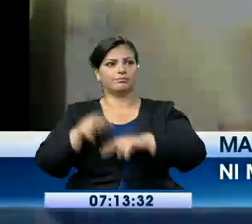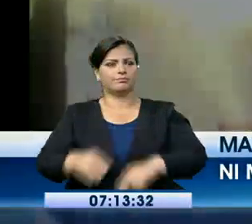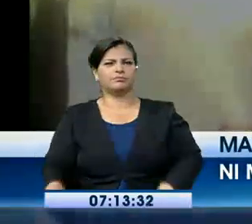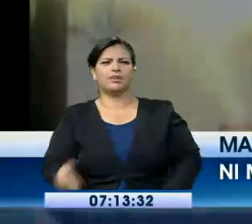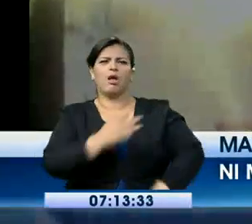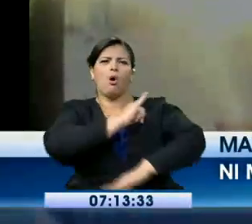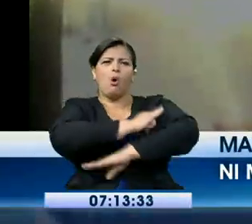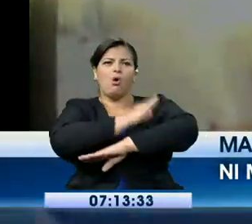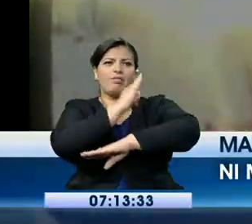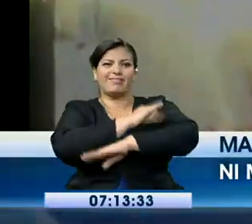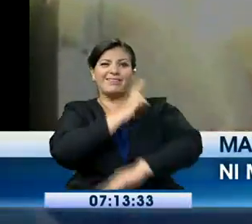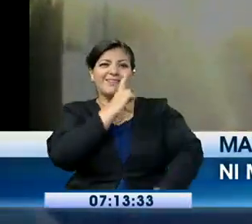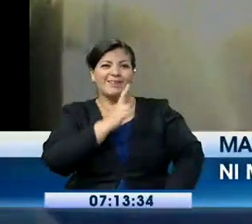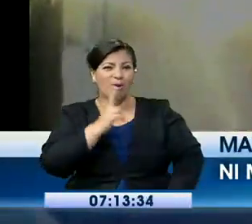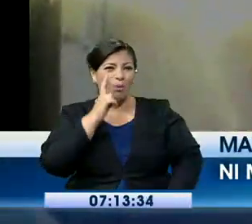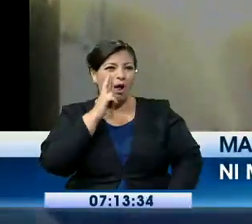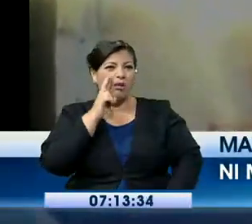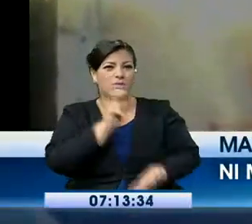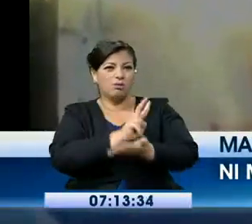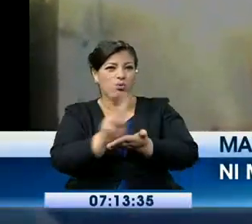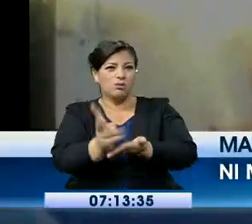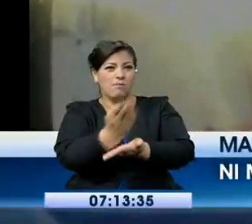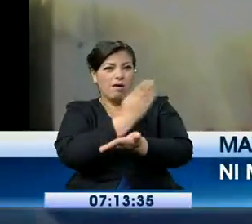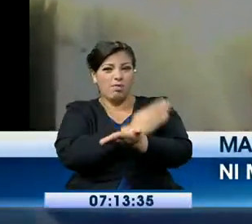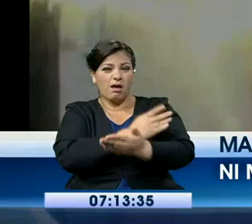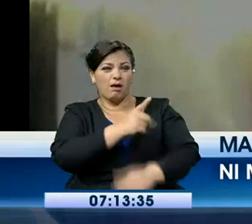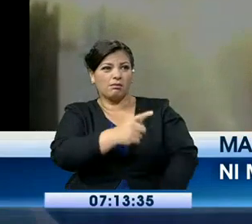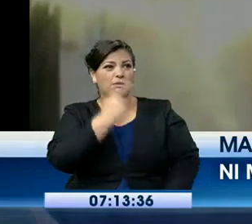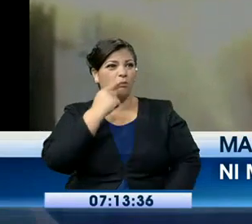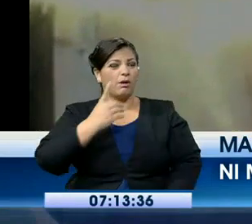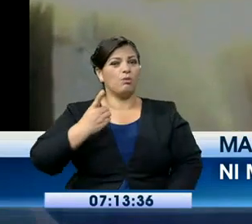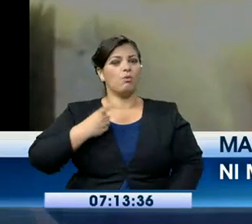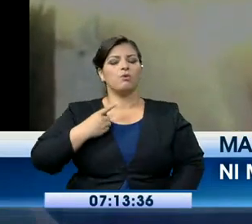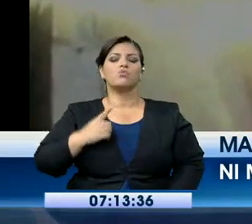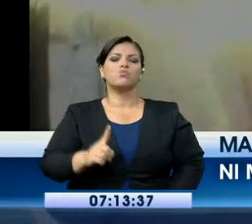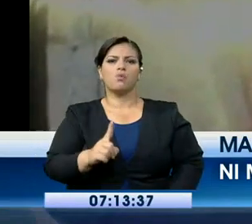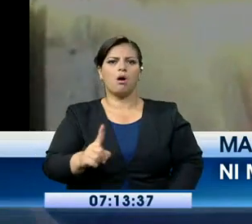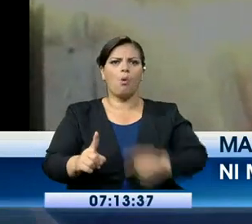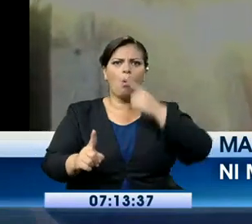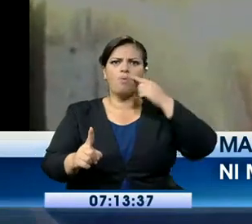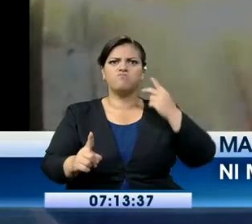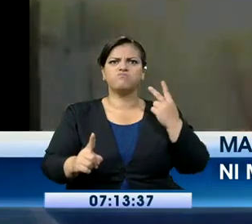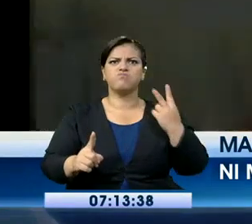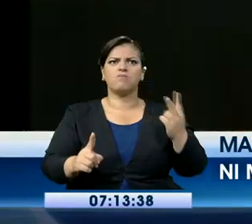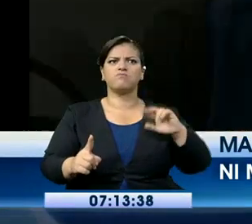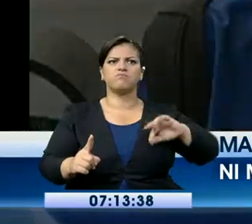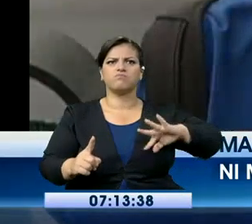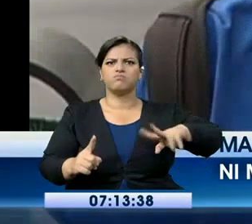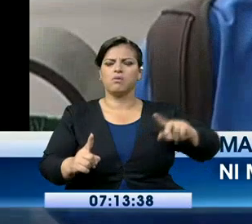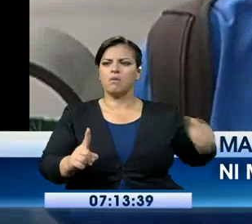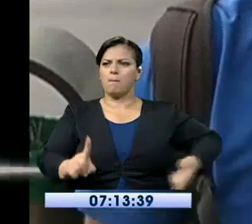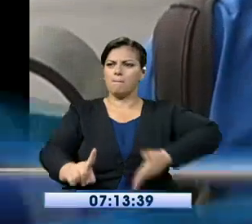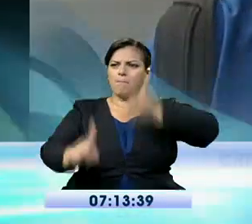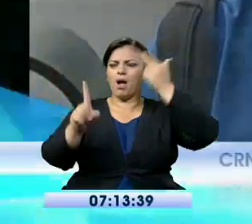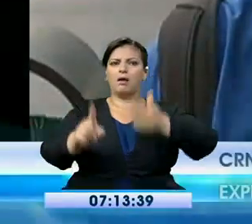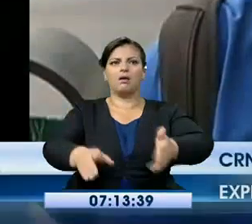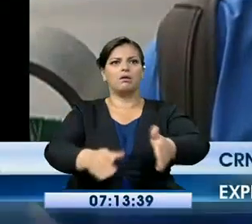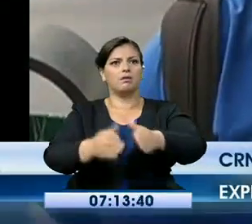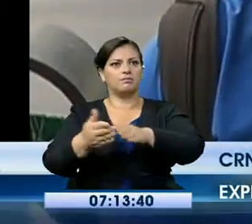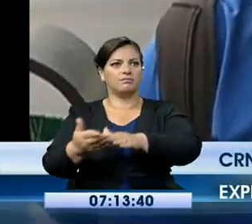el local, cuyo dueño fue asesinado por 2 asaltantes. En mi caso, algunas veces ya he sufrido 2 veces de robo.